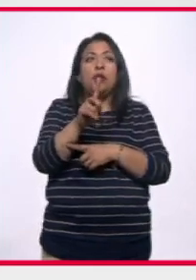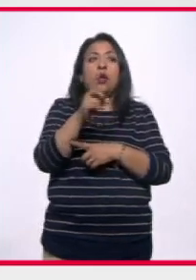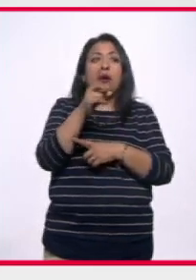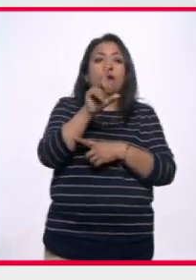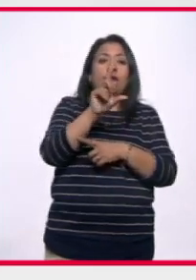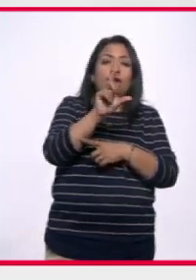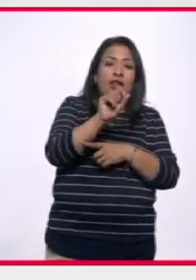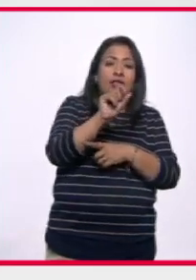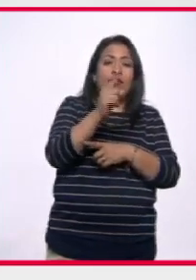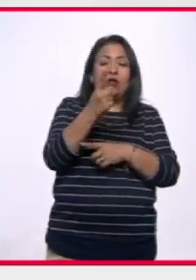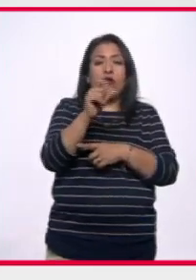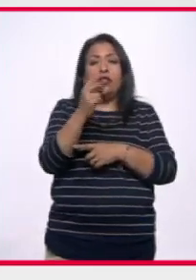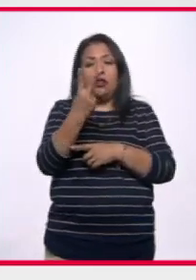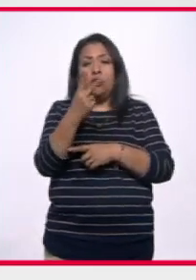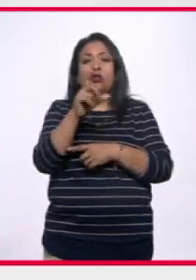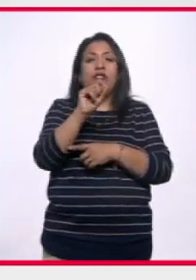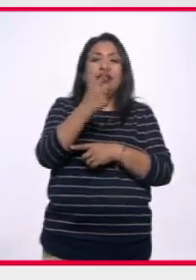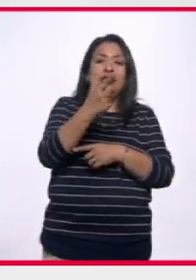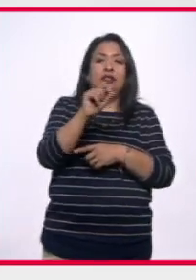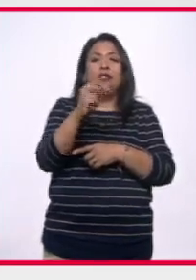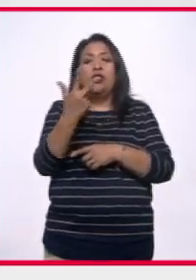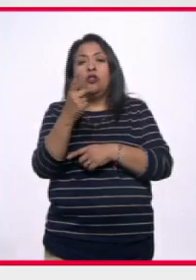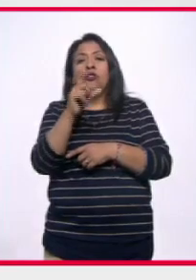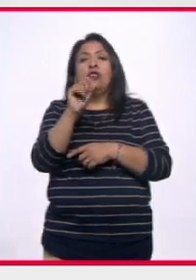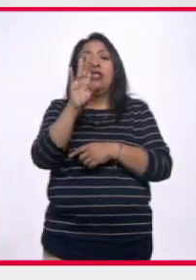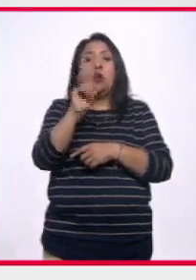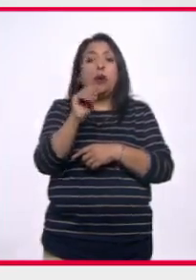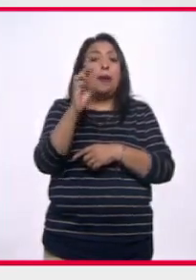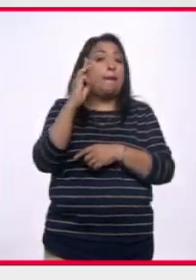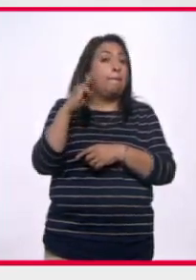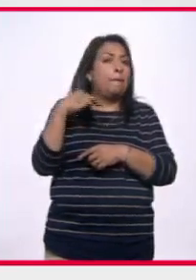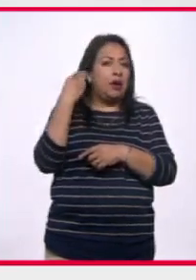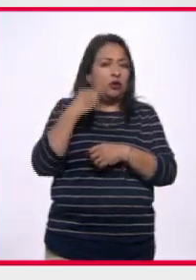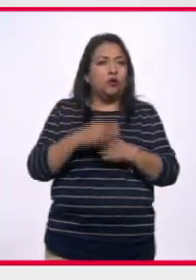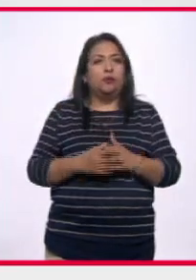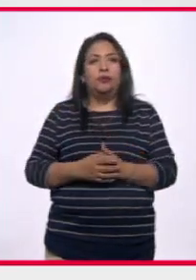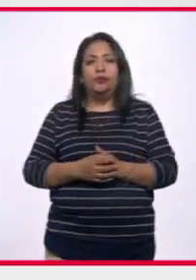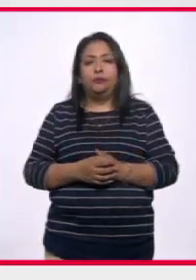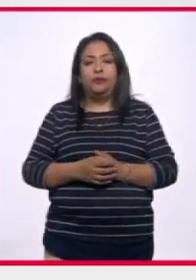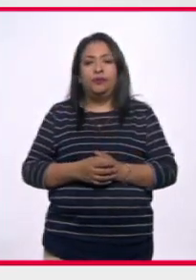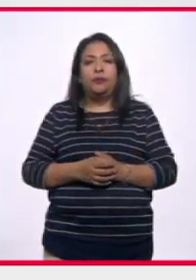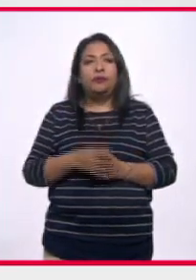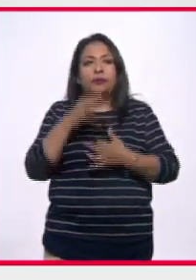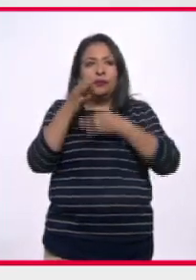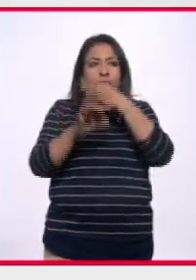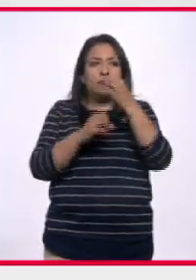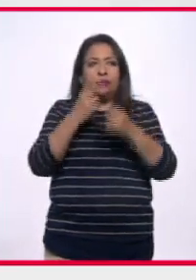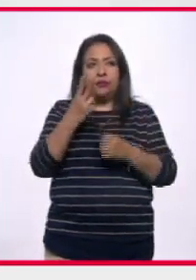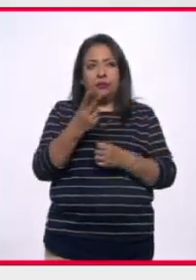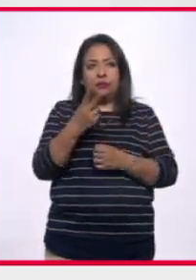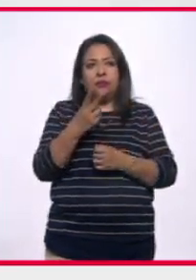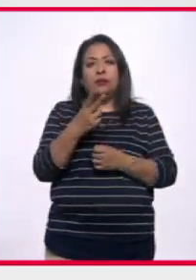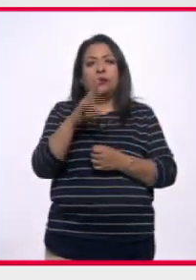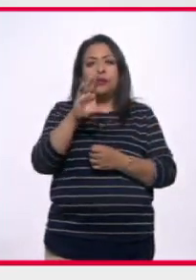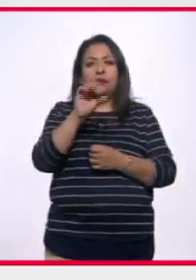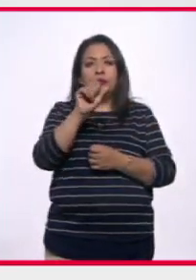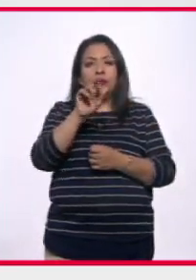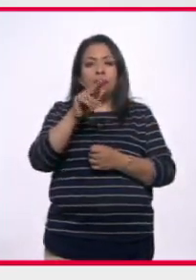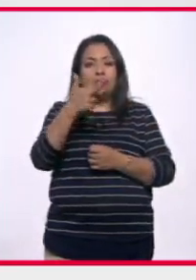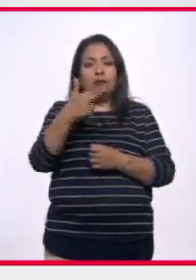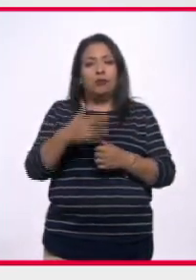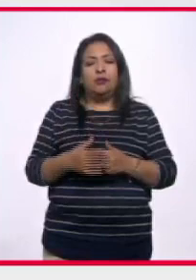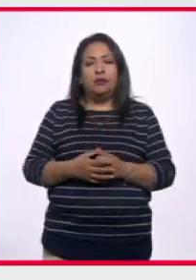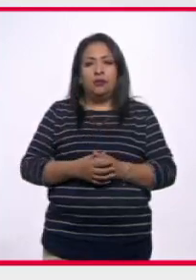21 y 22 y 27 28 y 29 de marzo para noticias 22 césar h m el